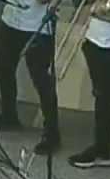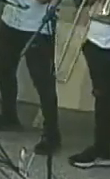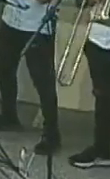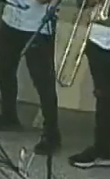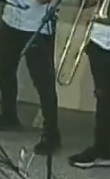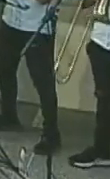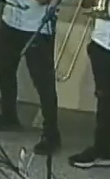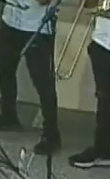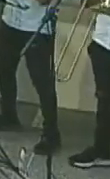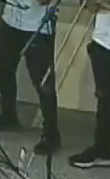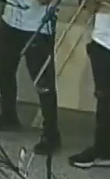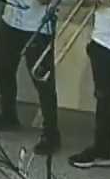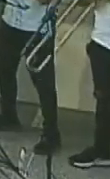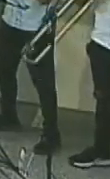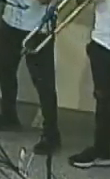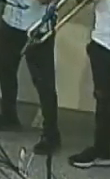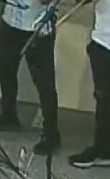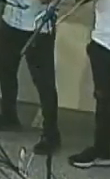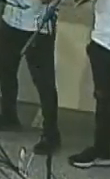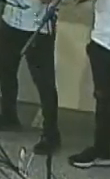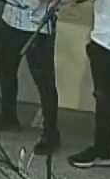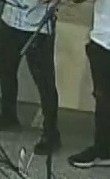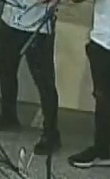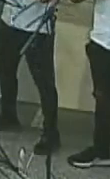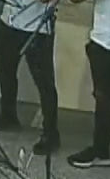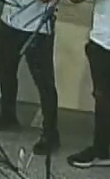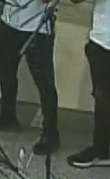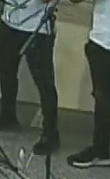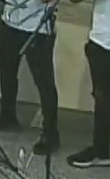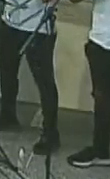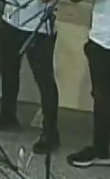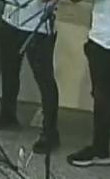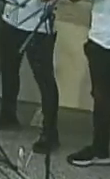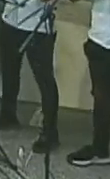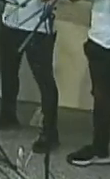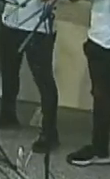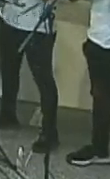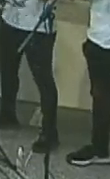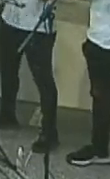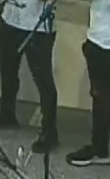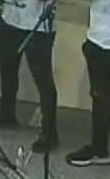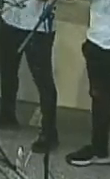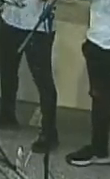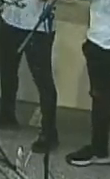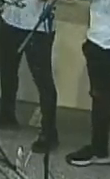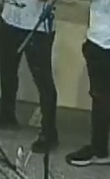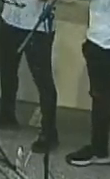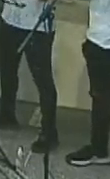Cachumbe.